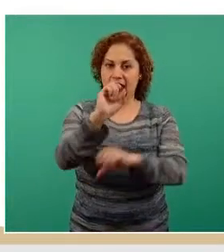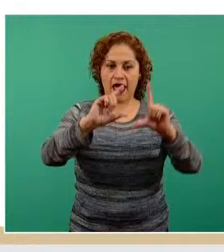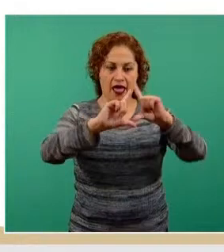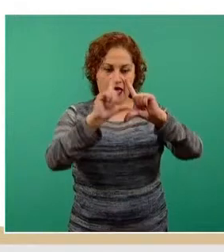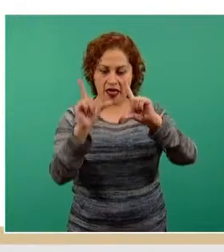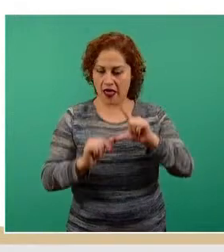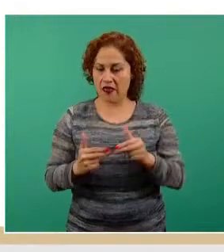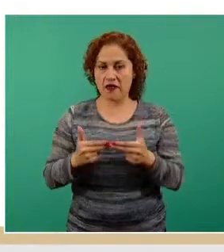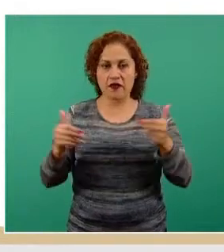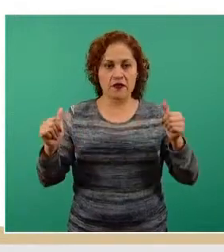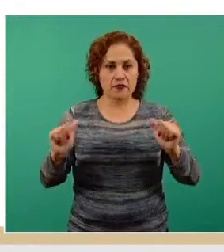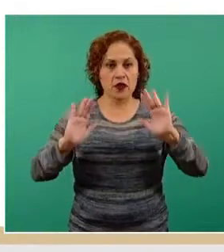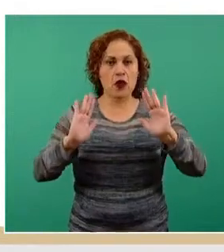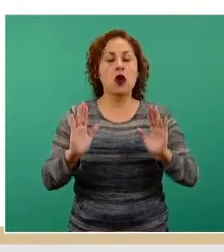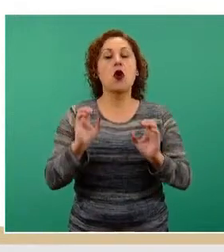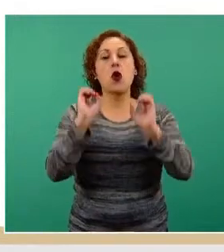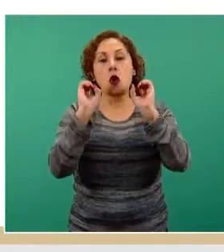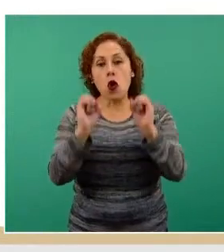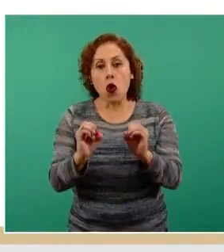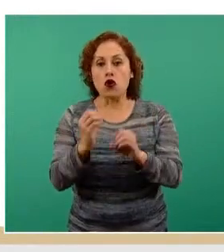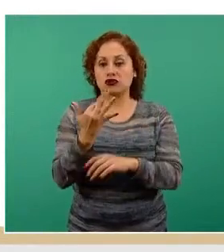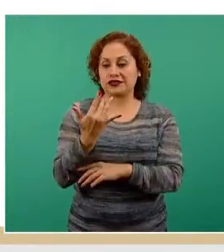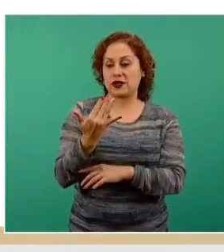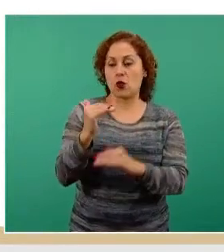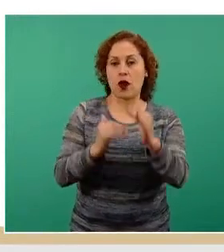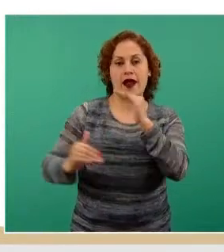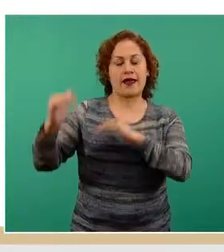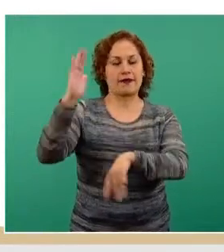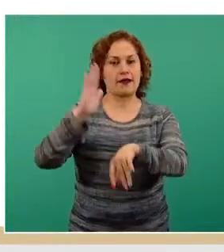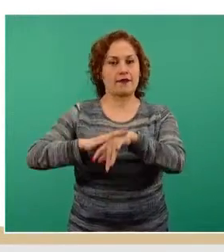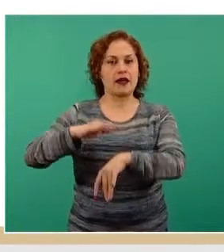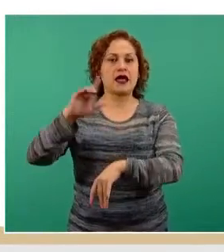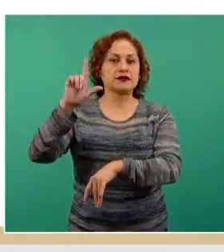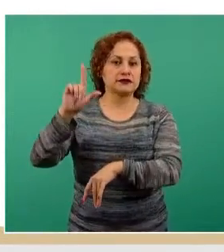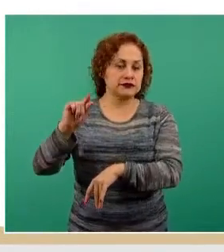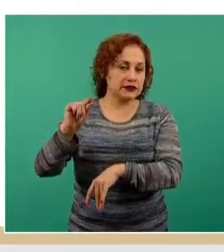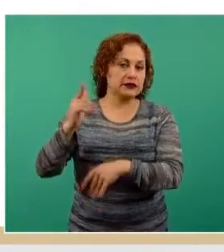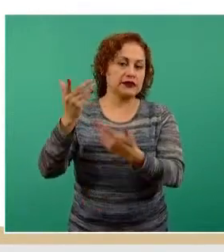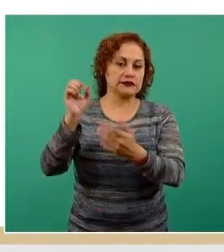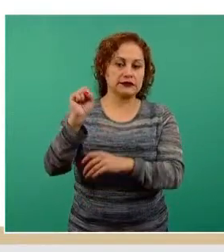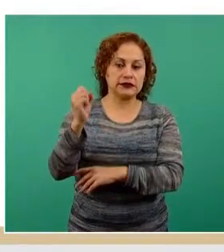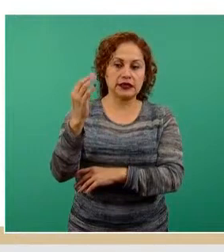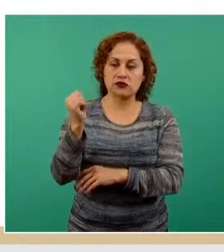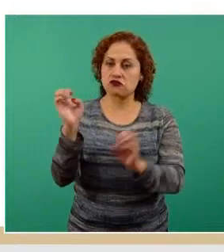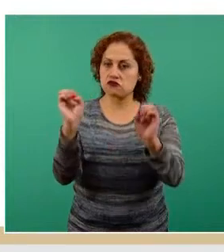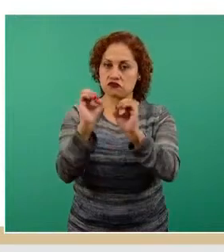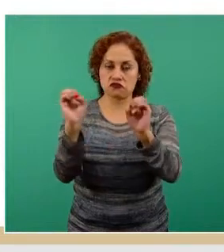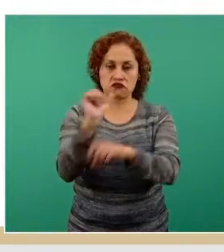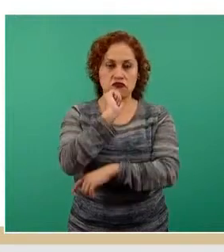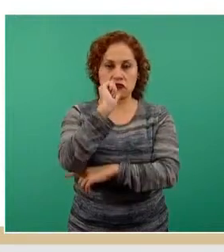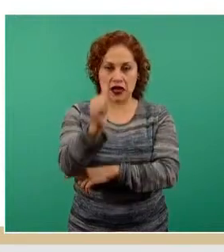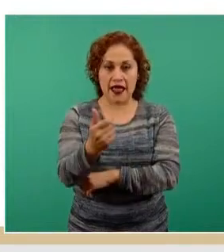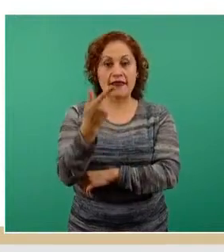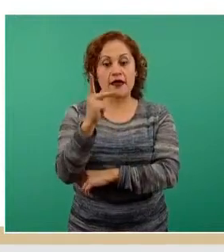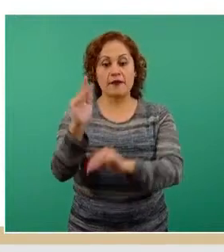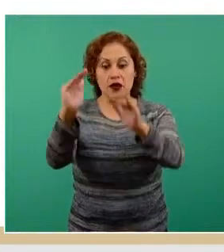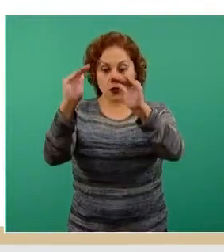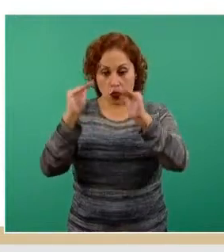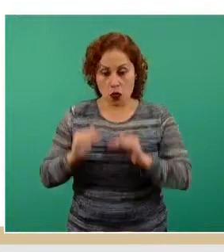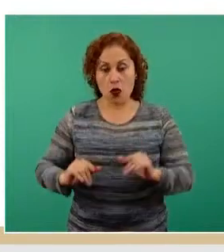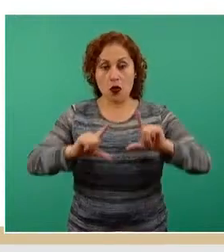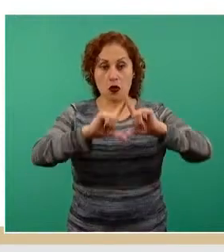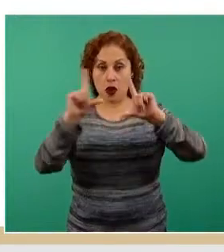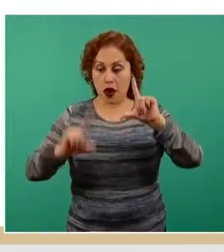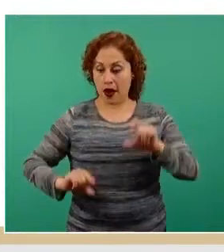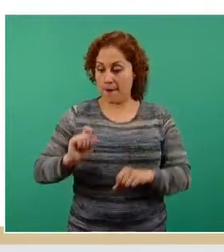ninguna entidad federativa que se encuentra entre el 50 y el 69%. Pero sí tenemos 26 entidades federativas